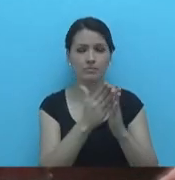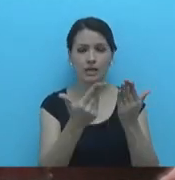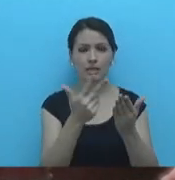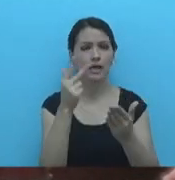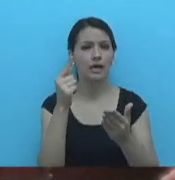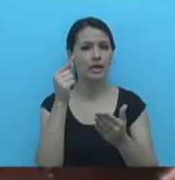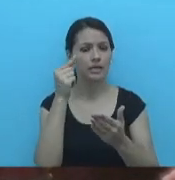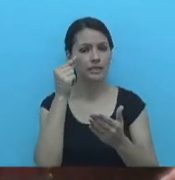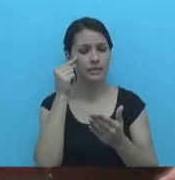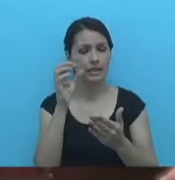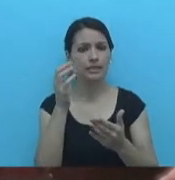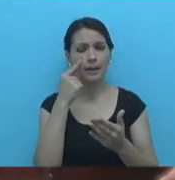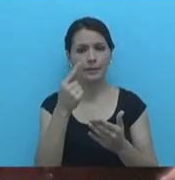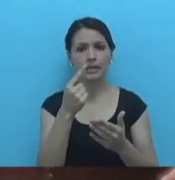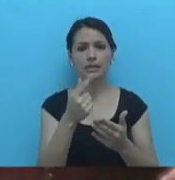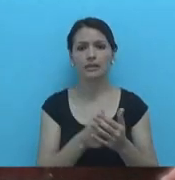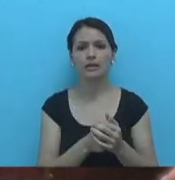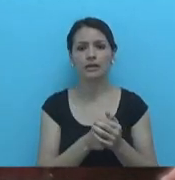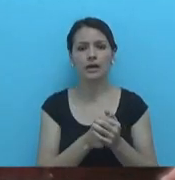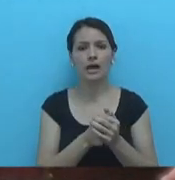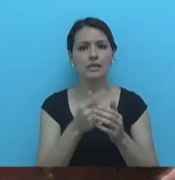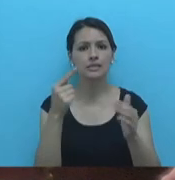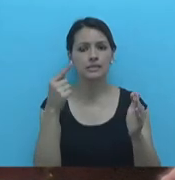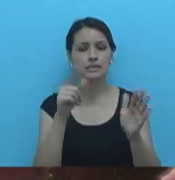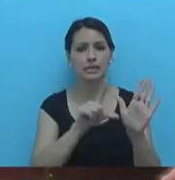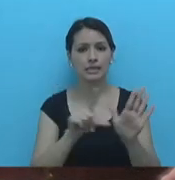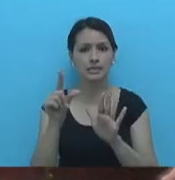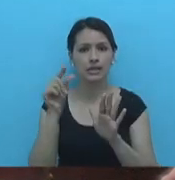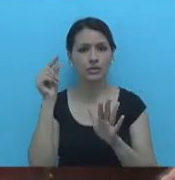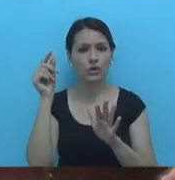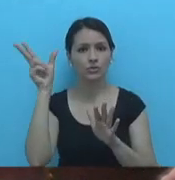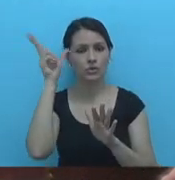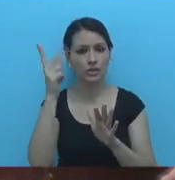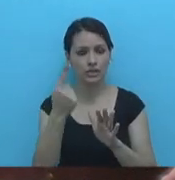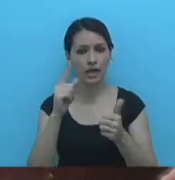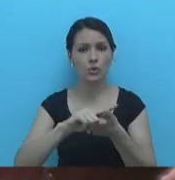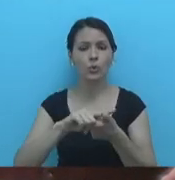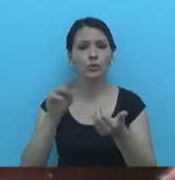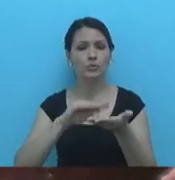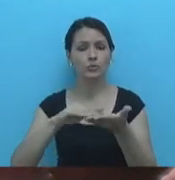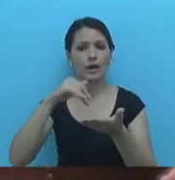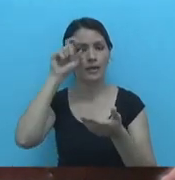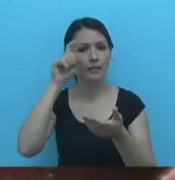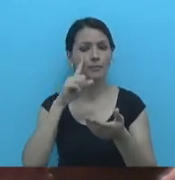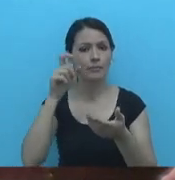30.781 de la diputada Meyer y 30.821 de la diputada Verónica Venas.